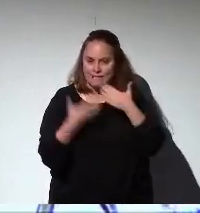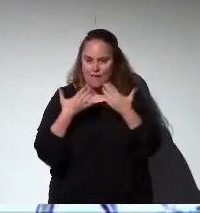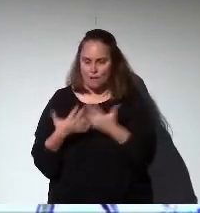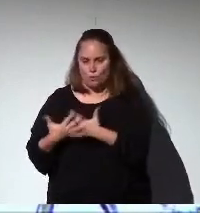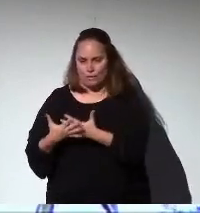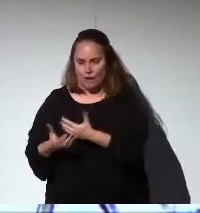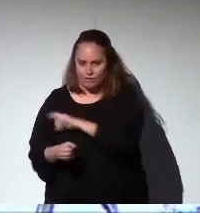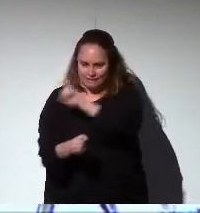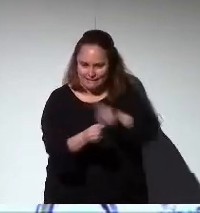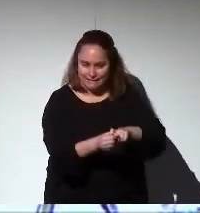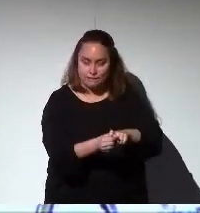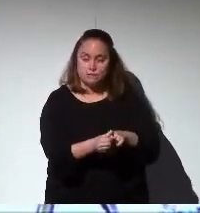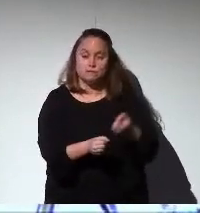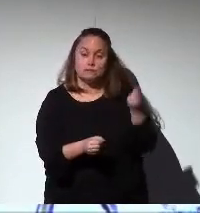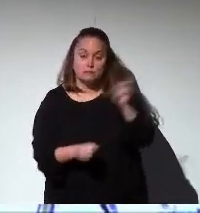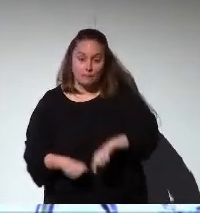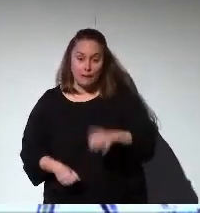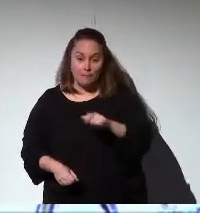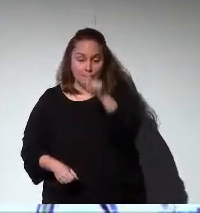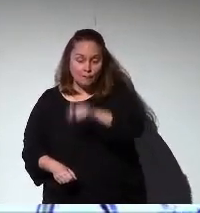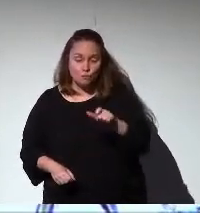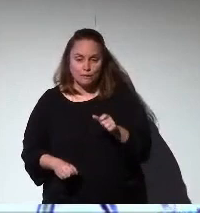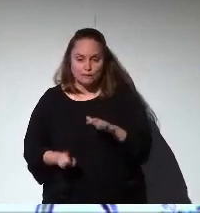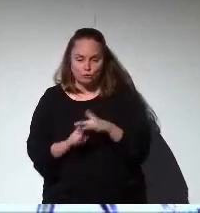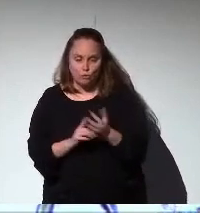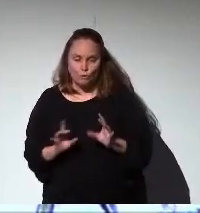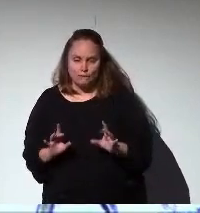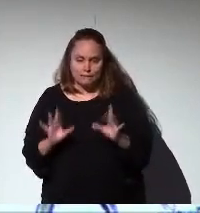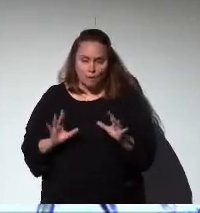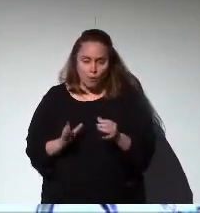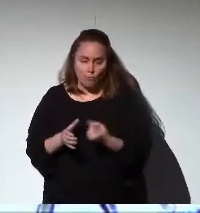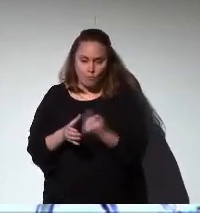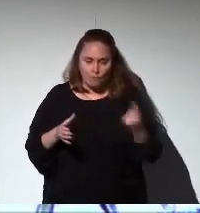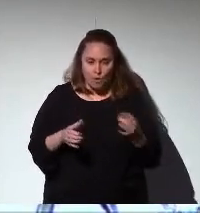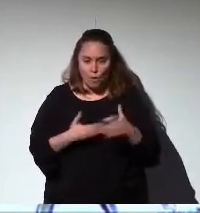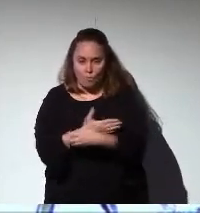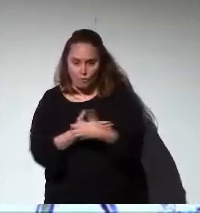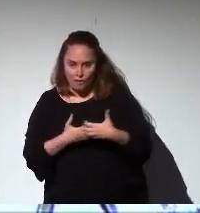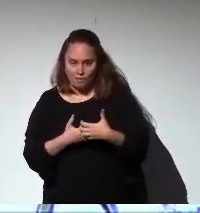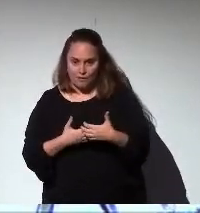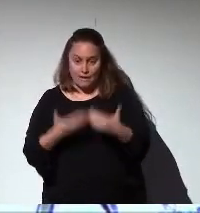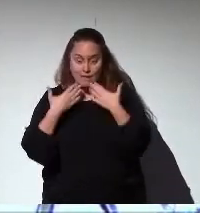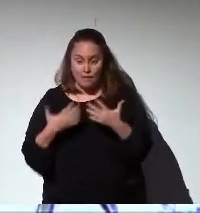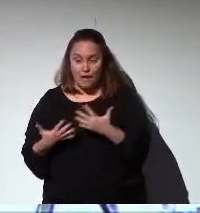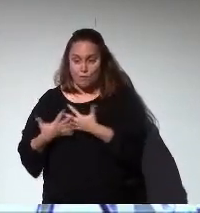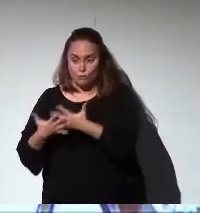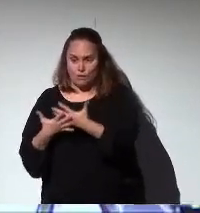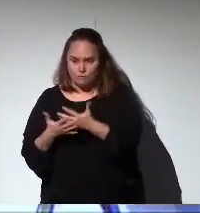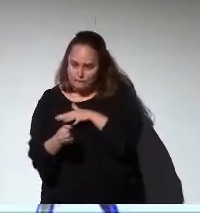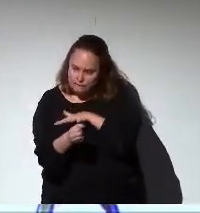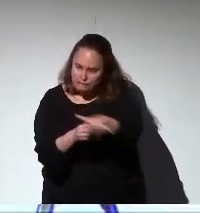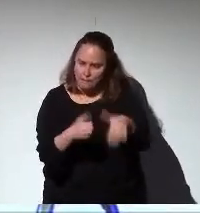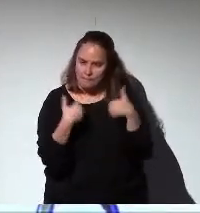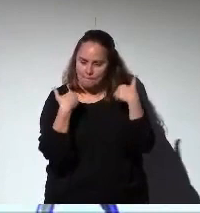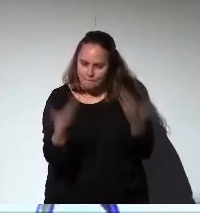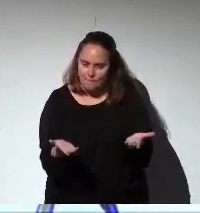incluidas también aquellas que se encuentran en situación de exclusión o de pobreza también, y convertir la voz y el conocimiento de la población en